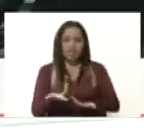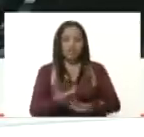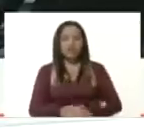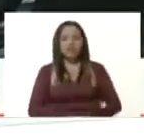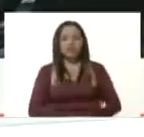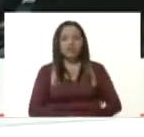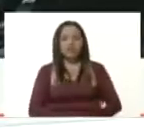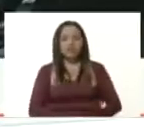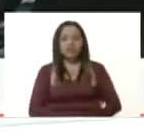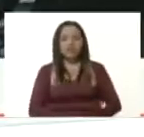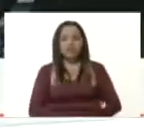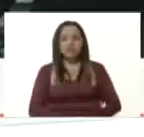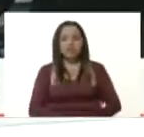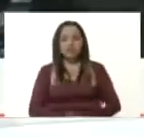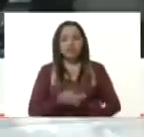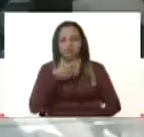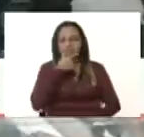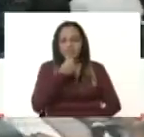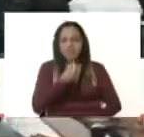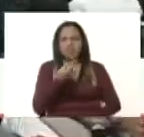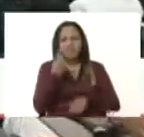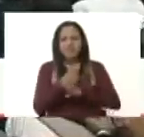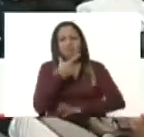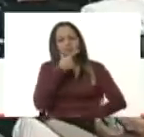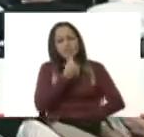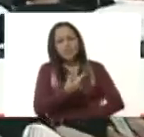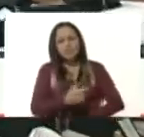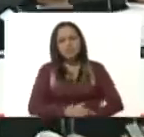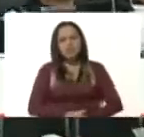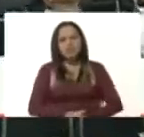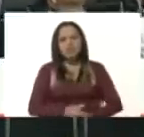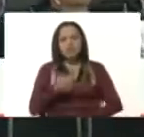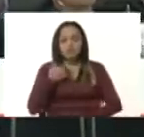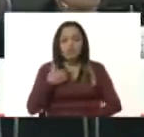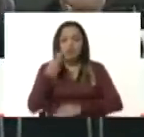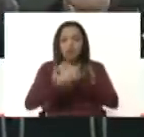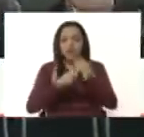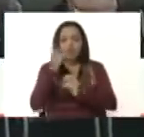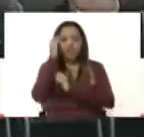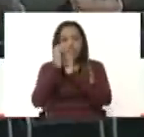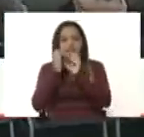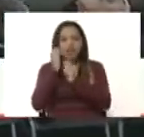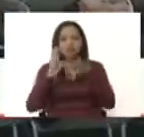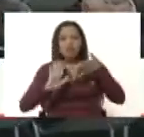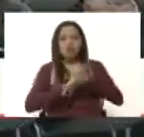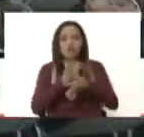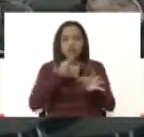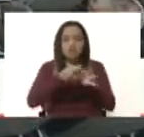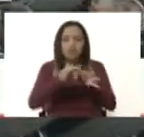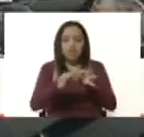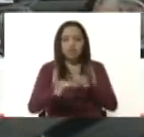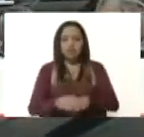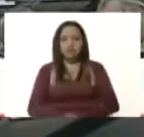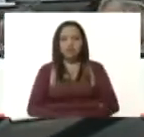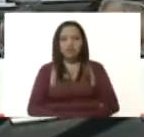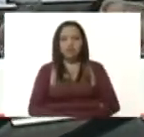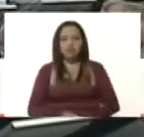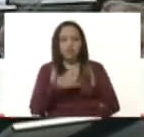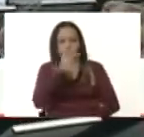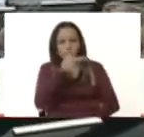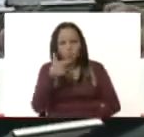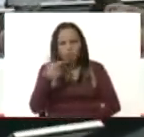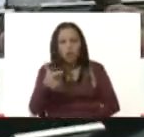y tenemos que facilitarlo. Yo voy a pasar un video. Tenemos un video sobre el Petro App. Vamos a